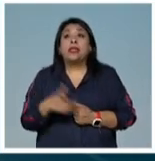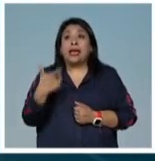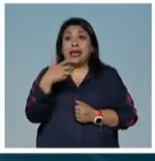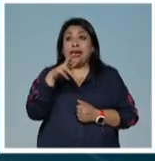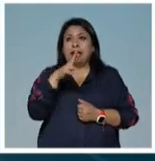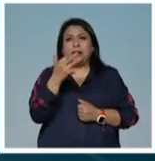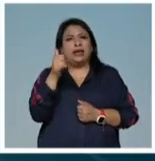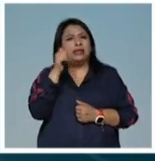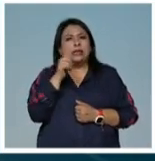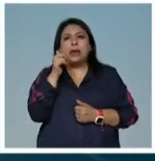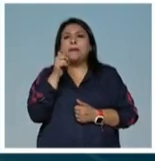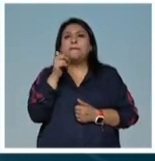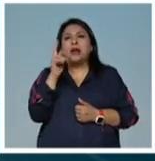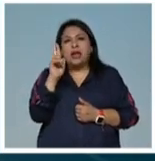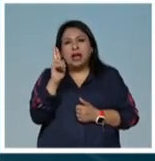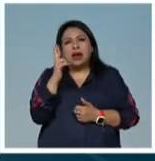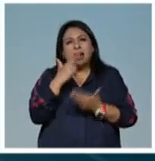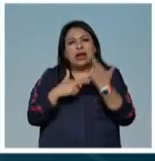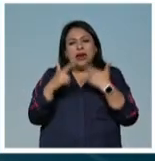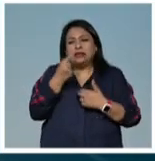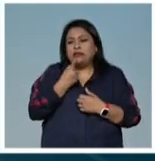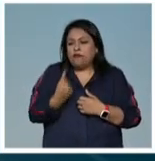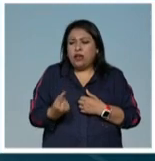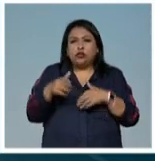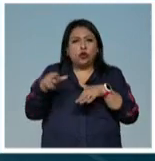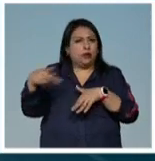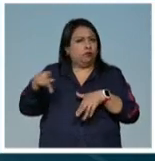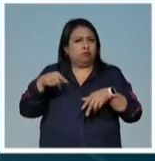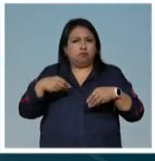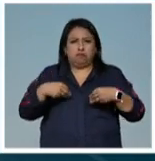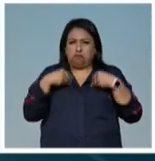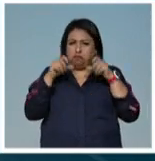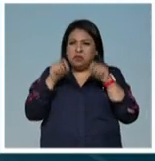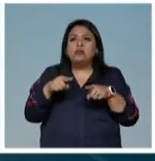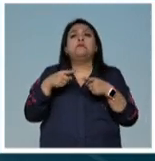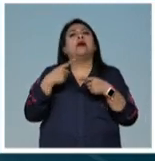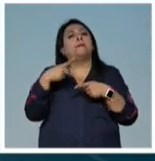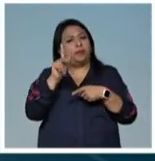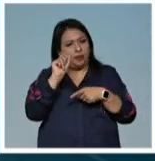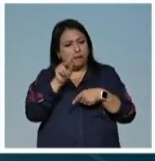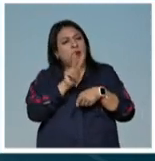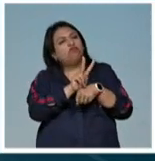Garibay siempre regresó a la infancia a escribir sobre él mismo, pero también fue un gran observador.